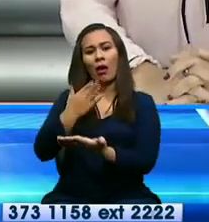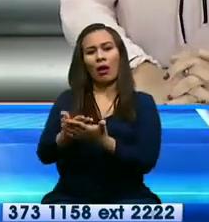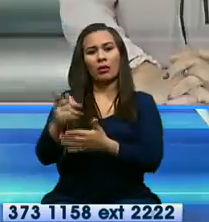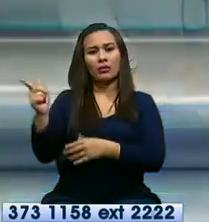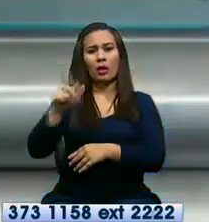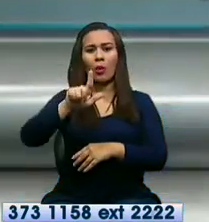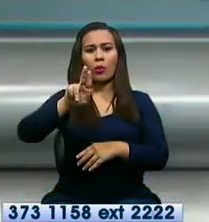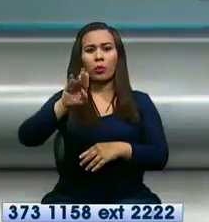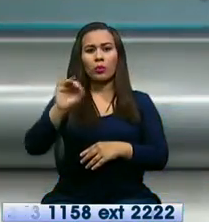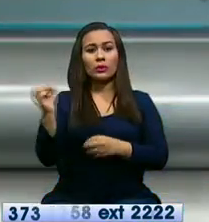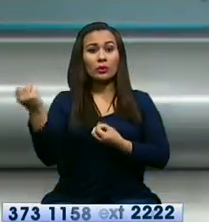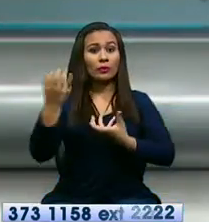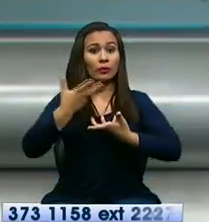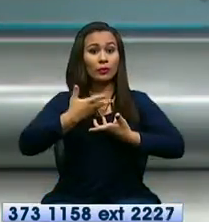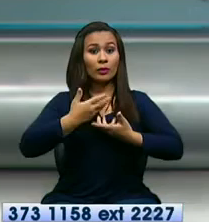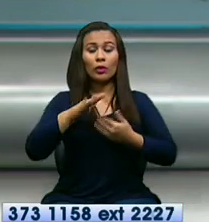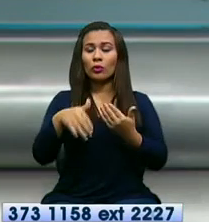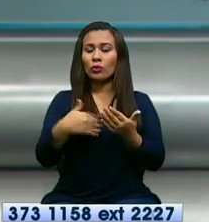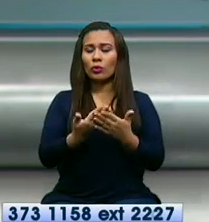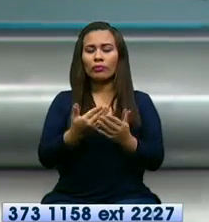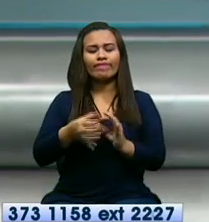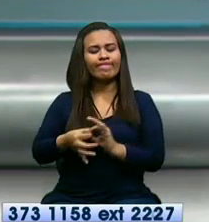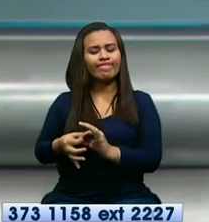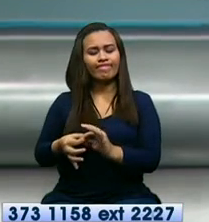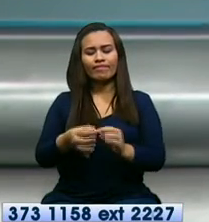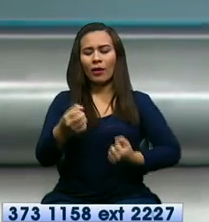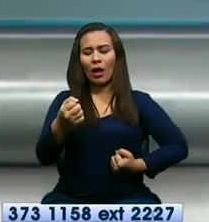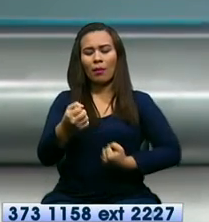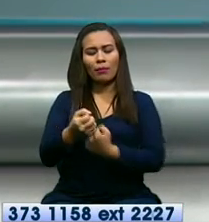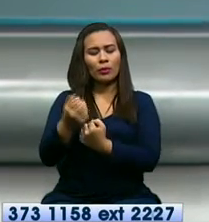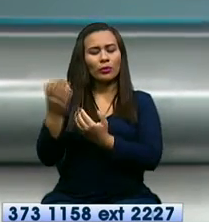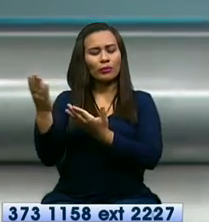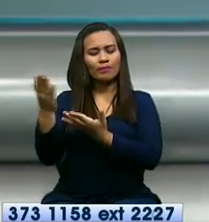agradecemos, Luis, por tu completo reporte y nuestra total solidaridad con nuestros hermanos peruanos.